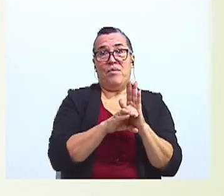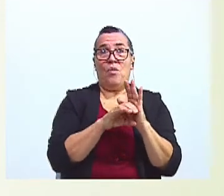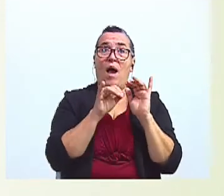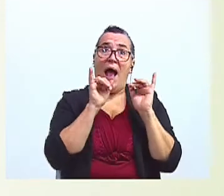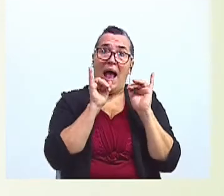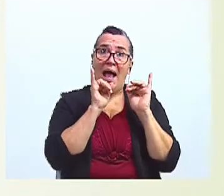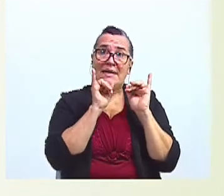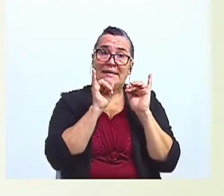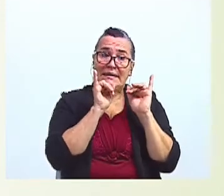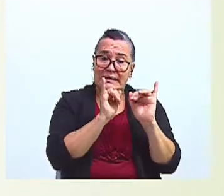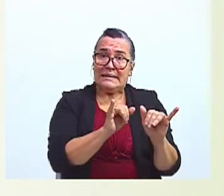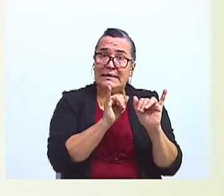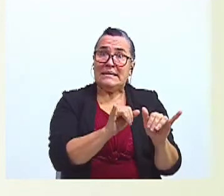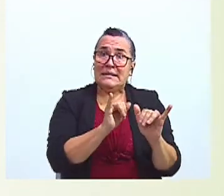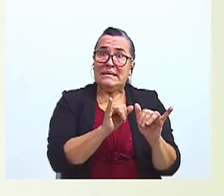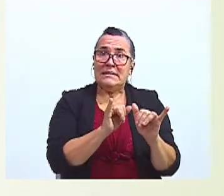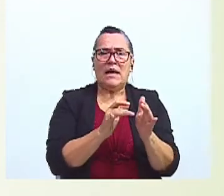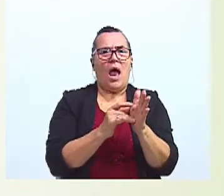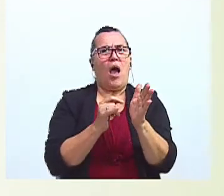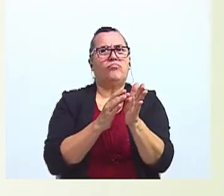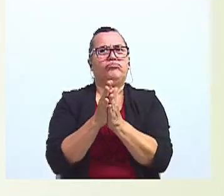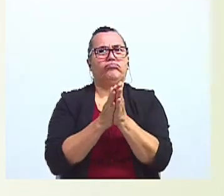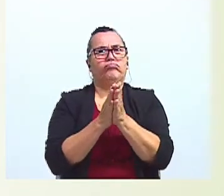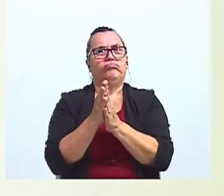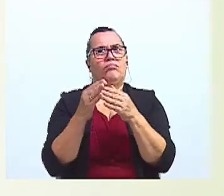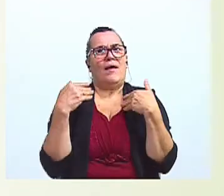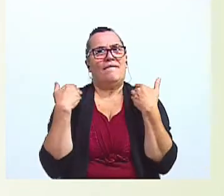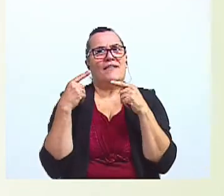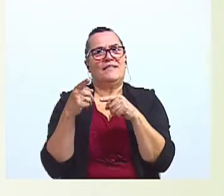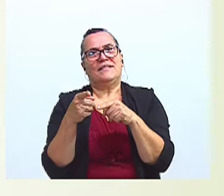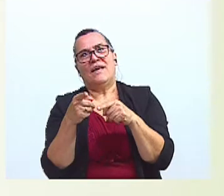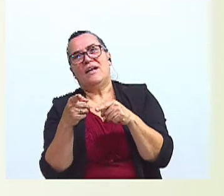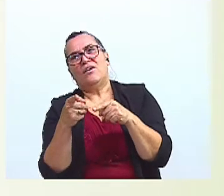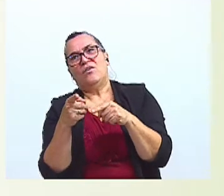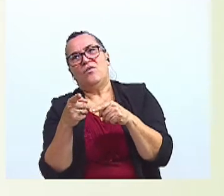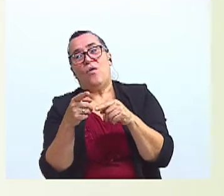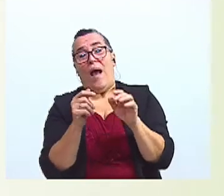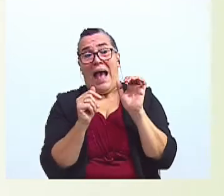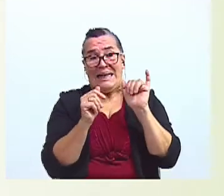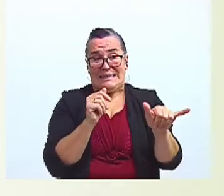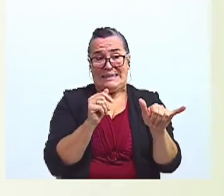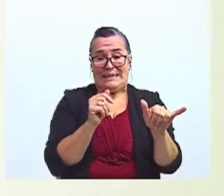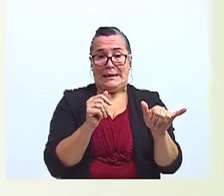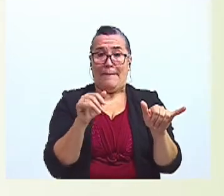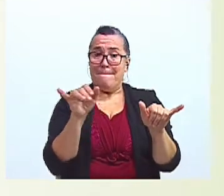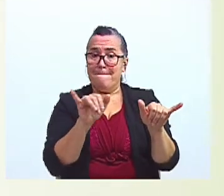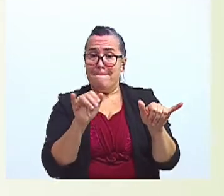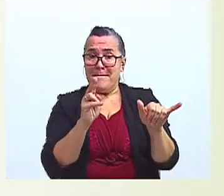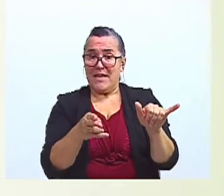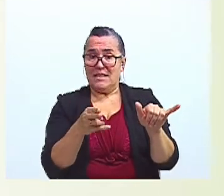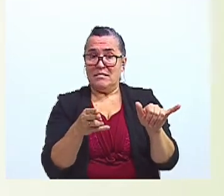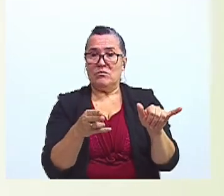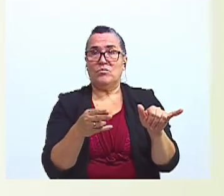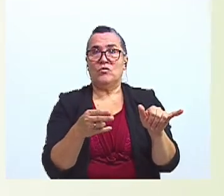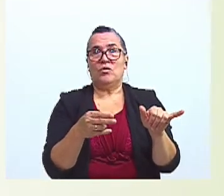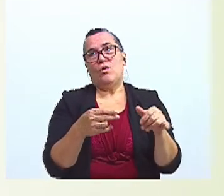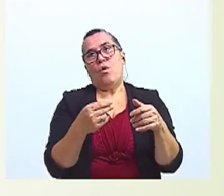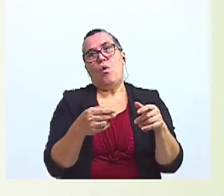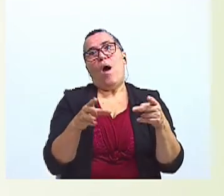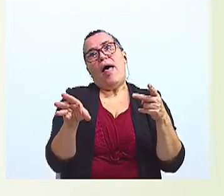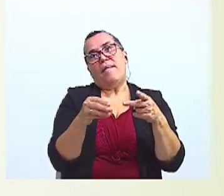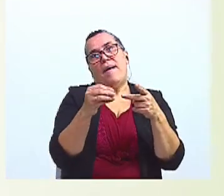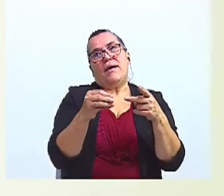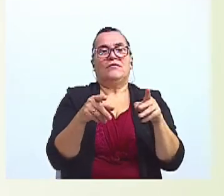mismo, aprovechamos para felicitarlo, que sería sinónimo de decir también o